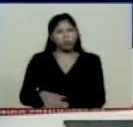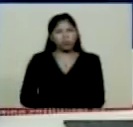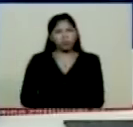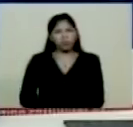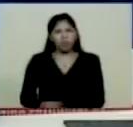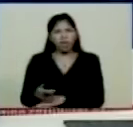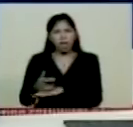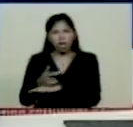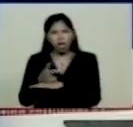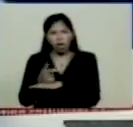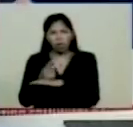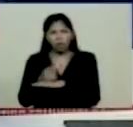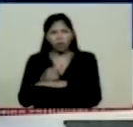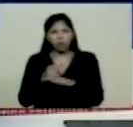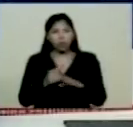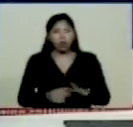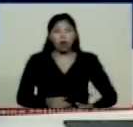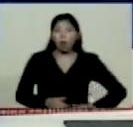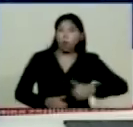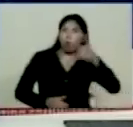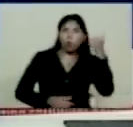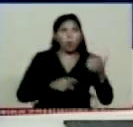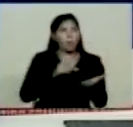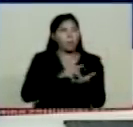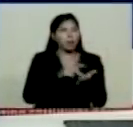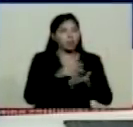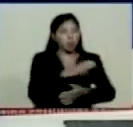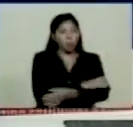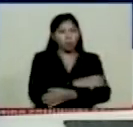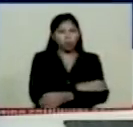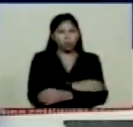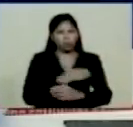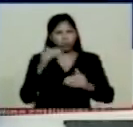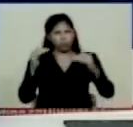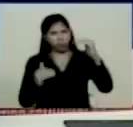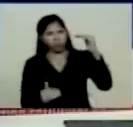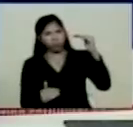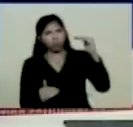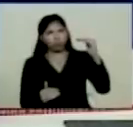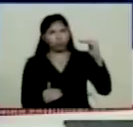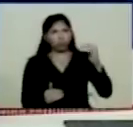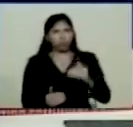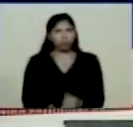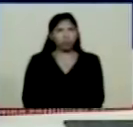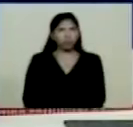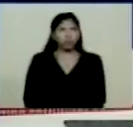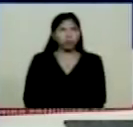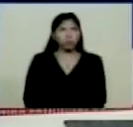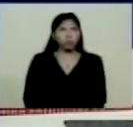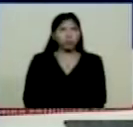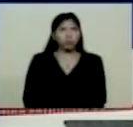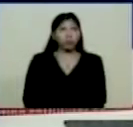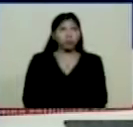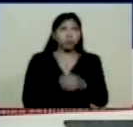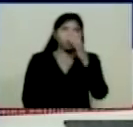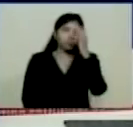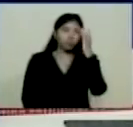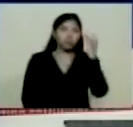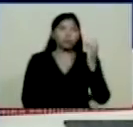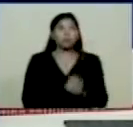participación favorecía a la oposición democrática. Una oposición tan democrática que solamente reconoce resultados electorales cuando